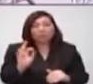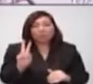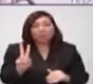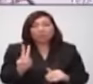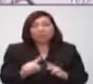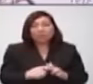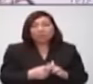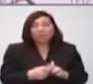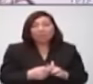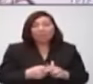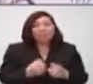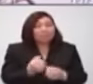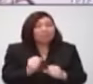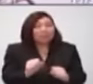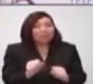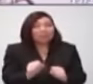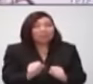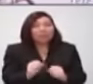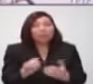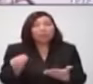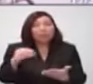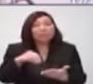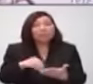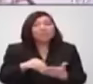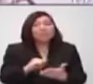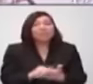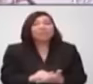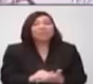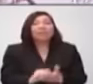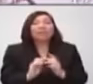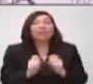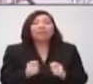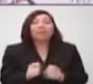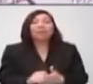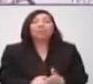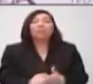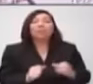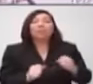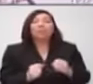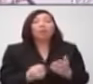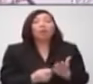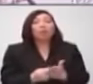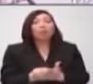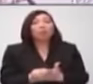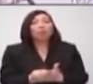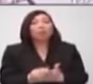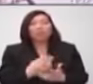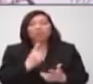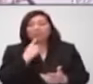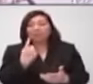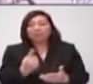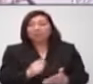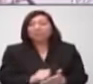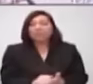fecha de inicio de la explotación de la concesión, dará al concesionario derecho al cobro de las tarifas